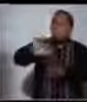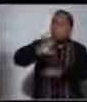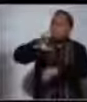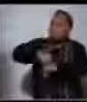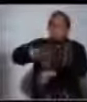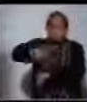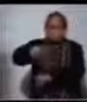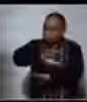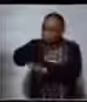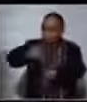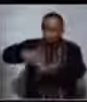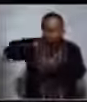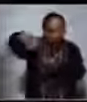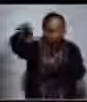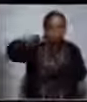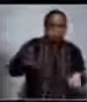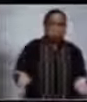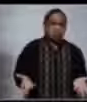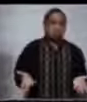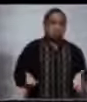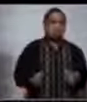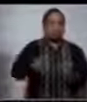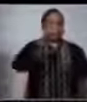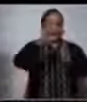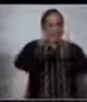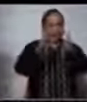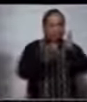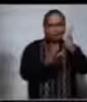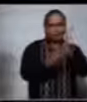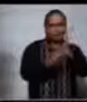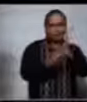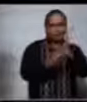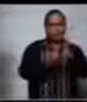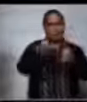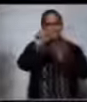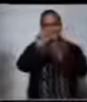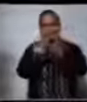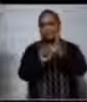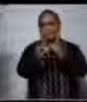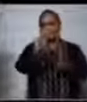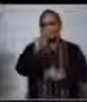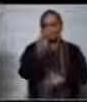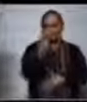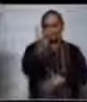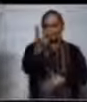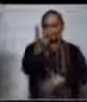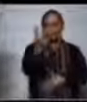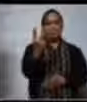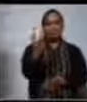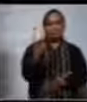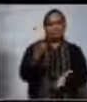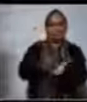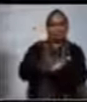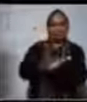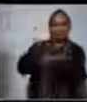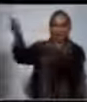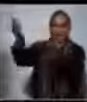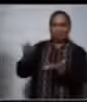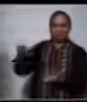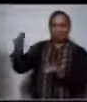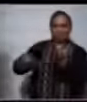abran. Y entonces el propio Código Nacional de Procedimientos Penales, en su artículo 288, y la orden de cateo que libre el